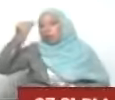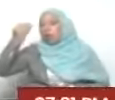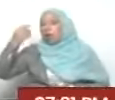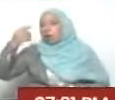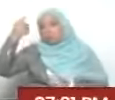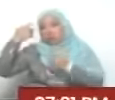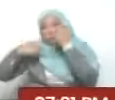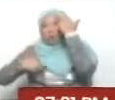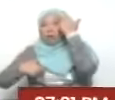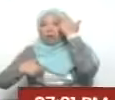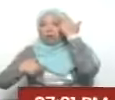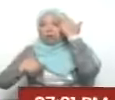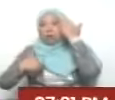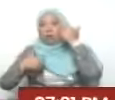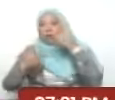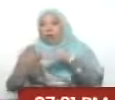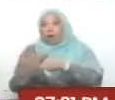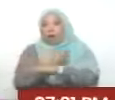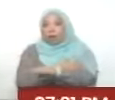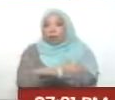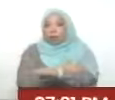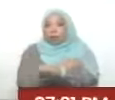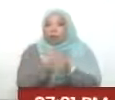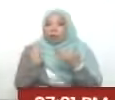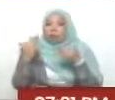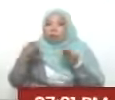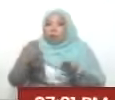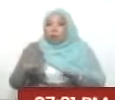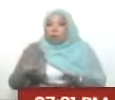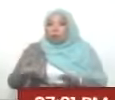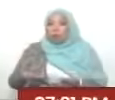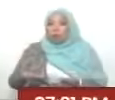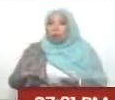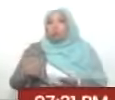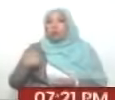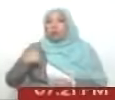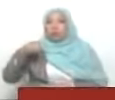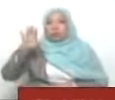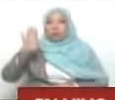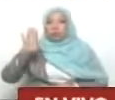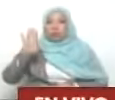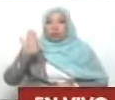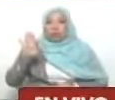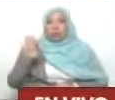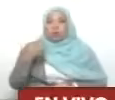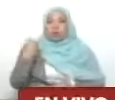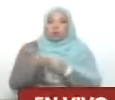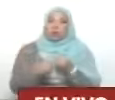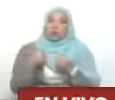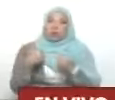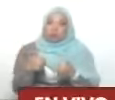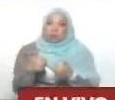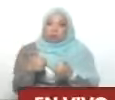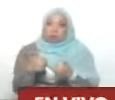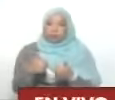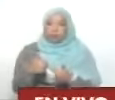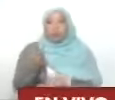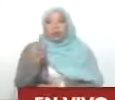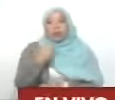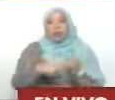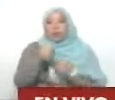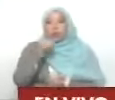antes de que partiera. Y que esa lealtad se ha sembrado como valor. Y creo que es el